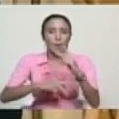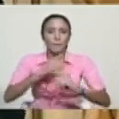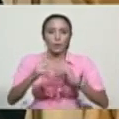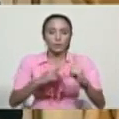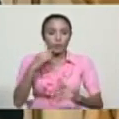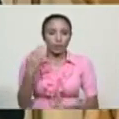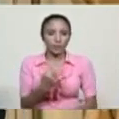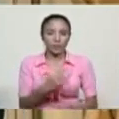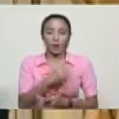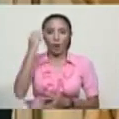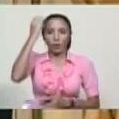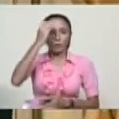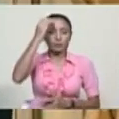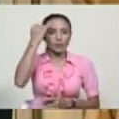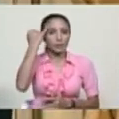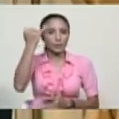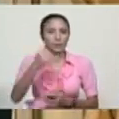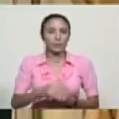La conciencia de un pueblo.